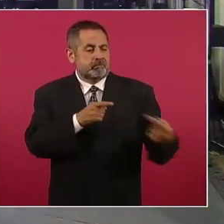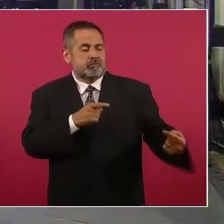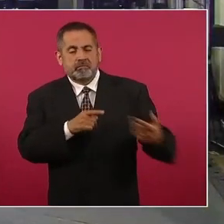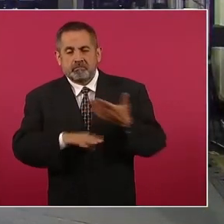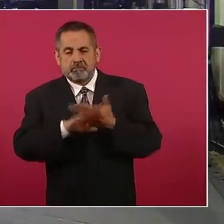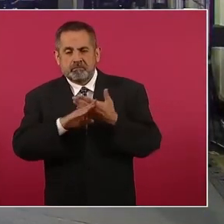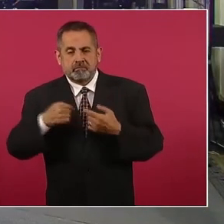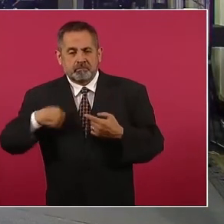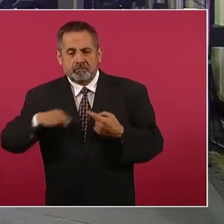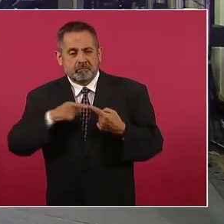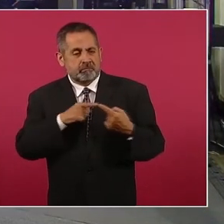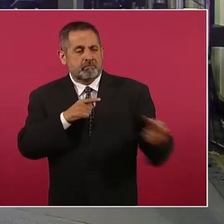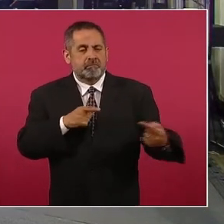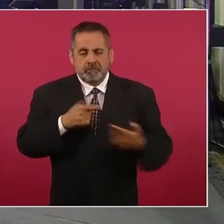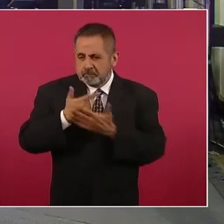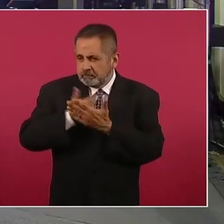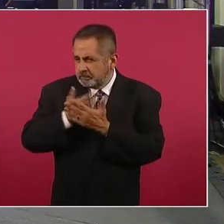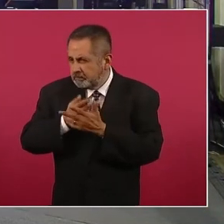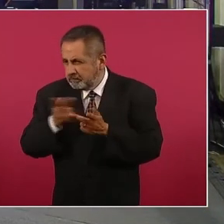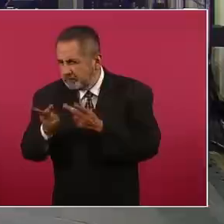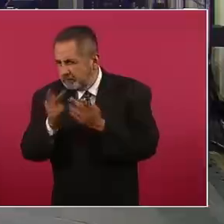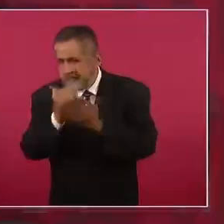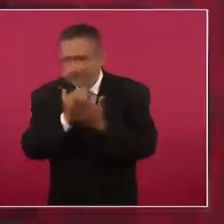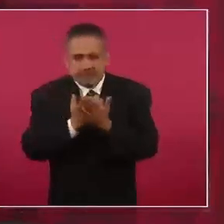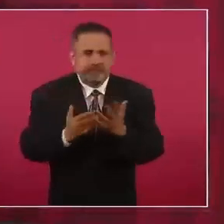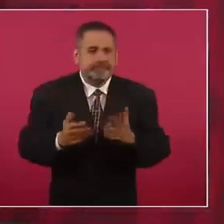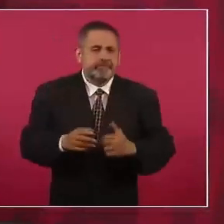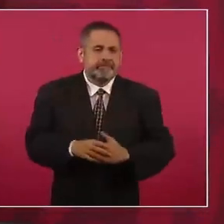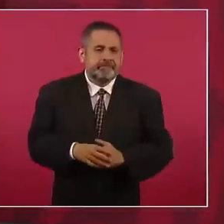nosotros, de acuerdo a esta encuesta,